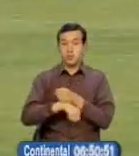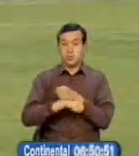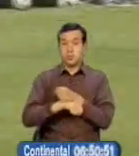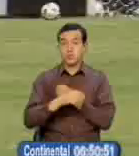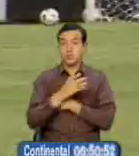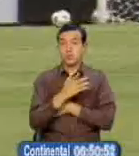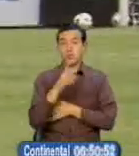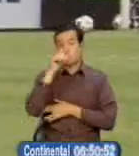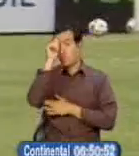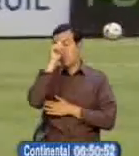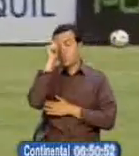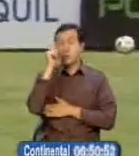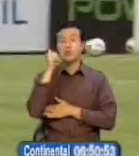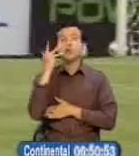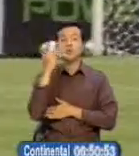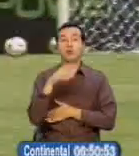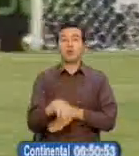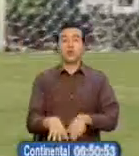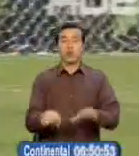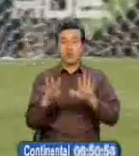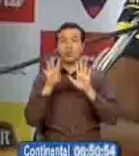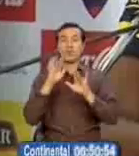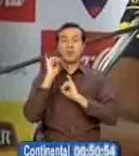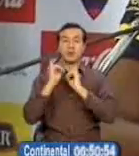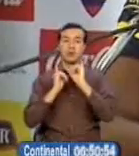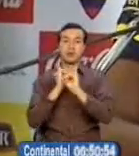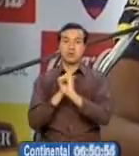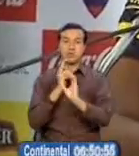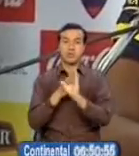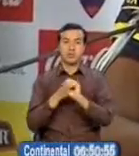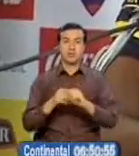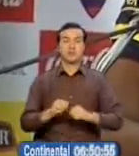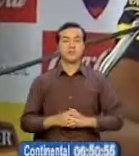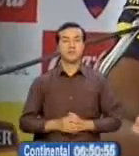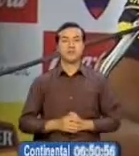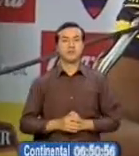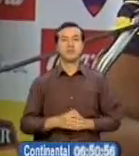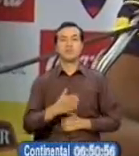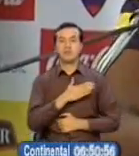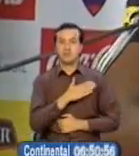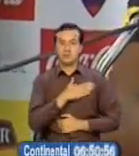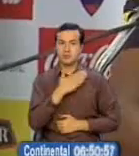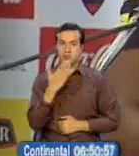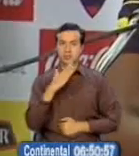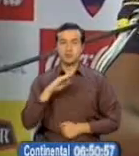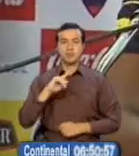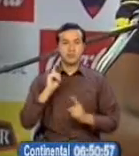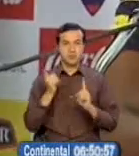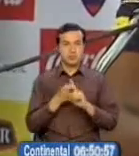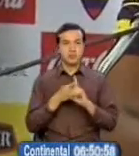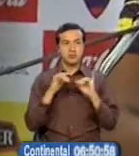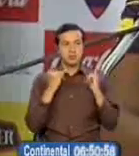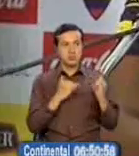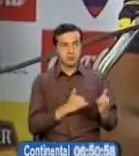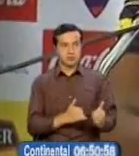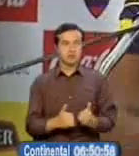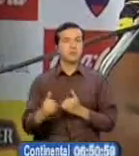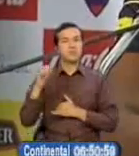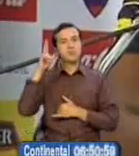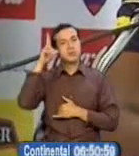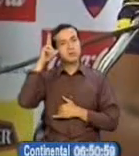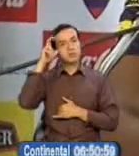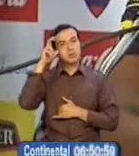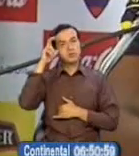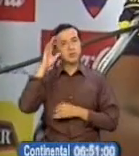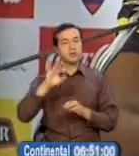local, este domingo se incorporaron 9 del extranjero. Tomar la confianza que se tenía en los primeros partidos. Yo creo que partiendo